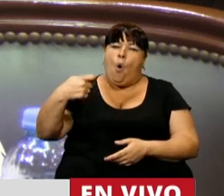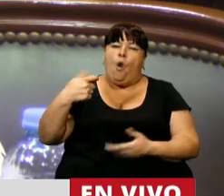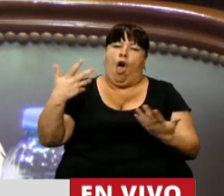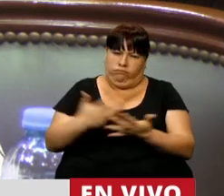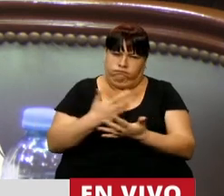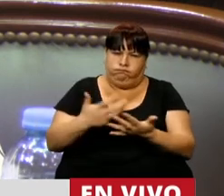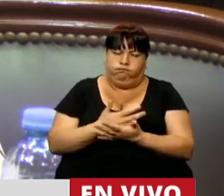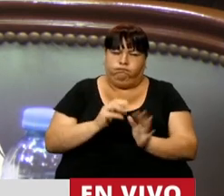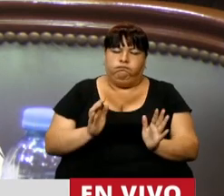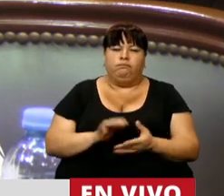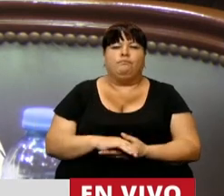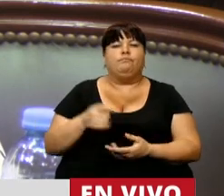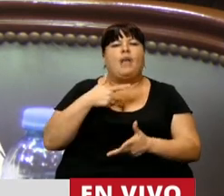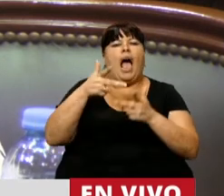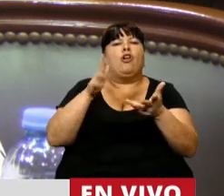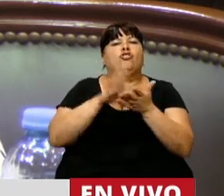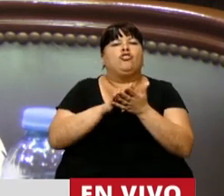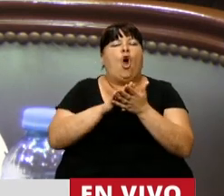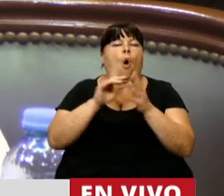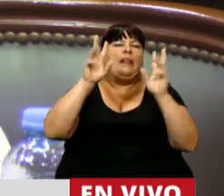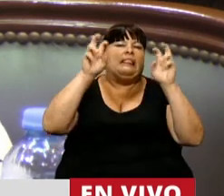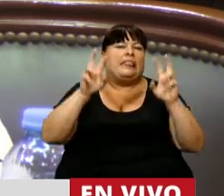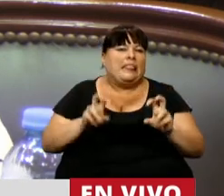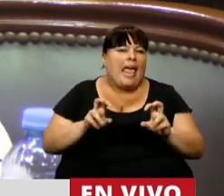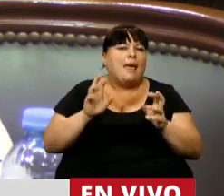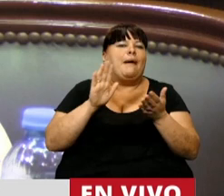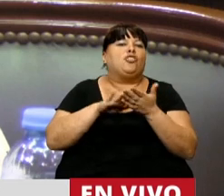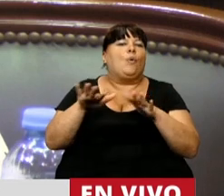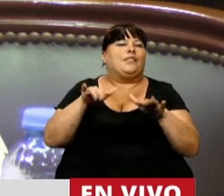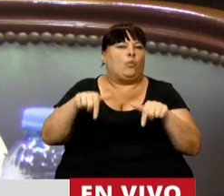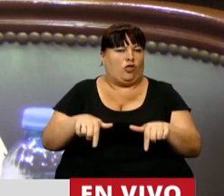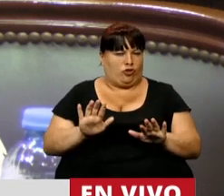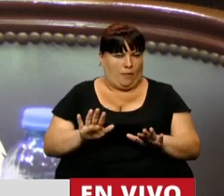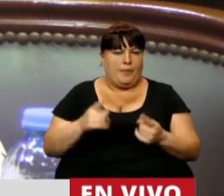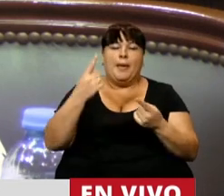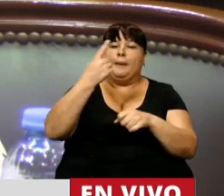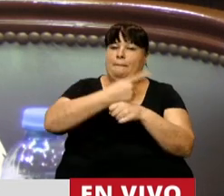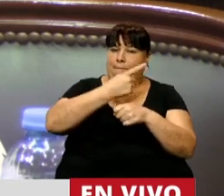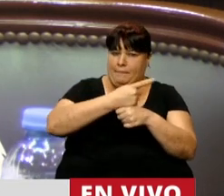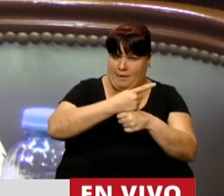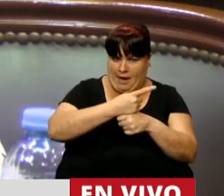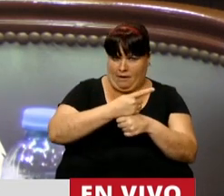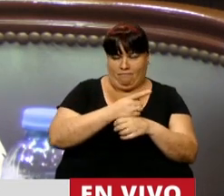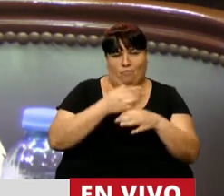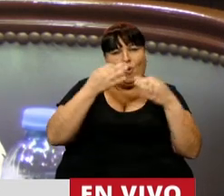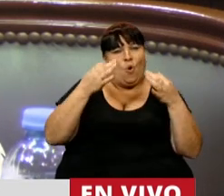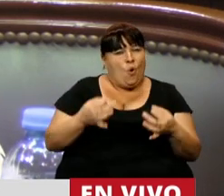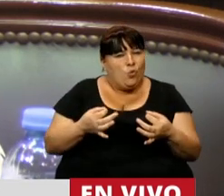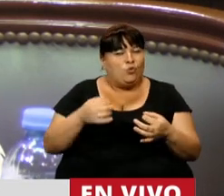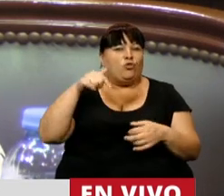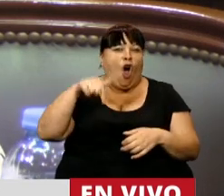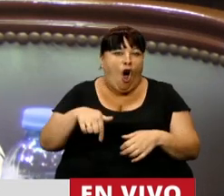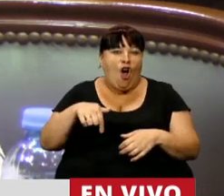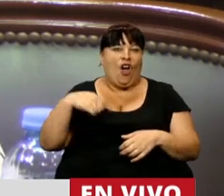mal. Yo voy a referirme a algunas consideraciones que hacen al contexto. Punto primero, no es casualidad que